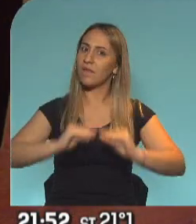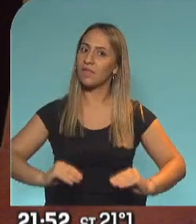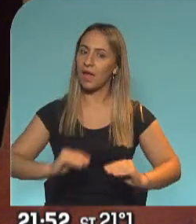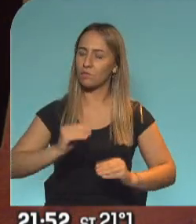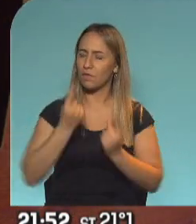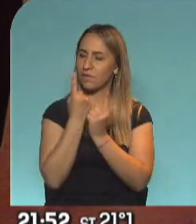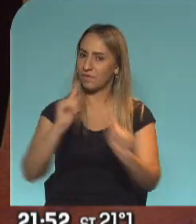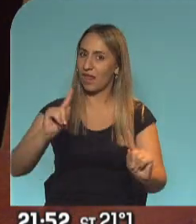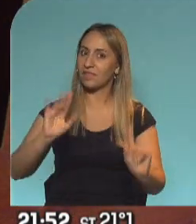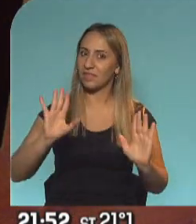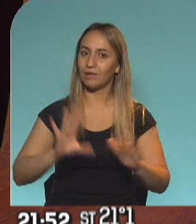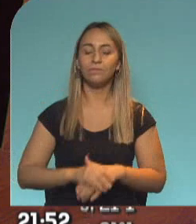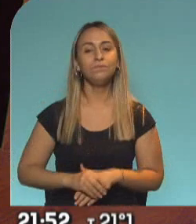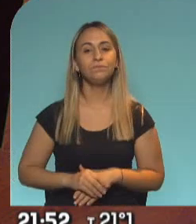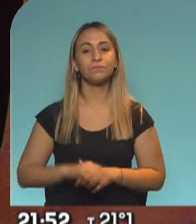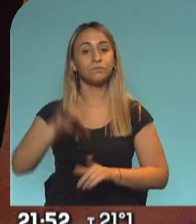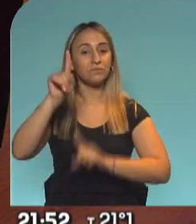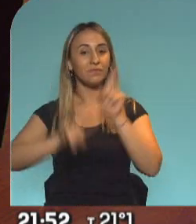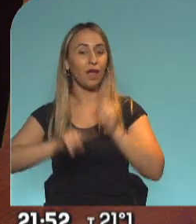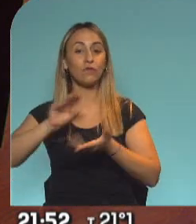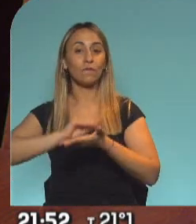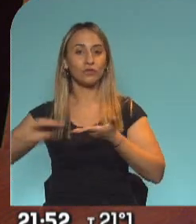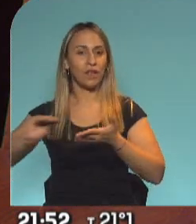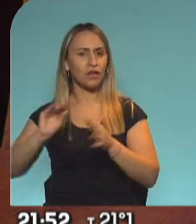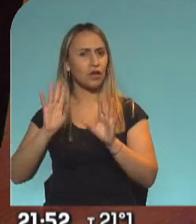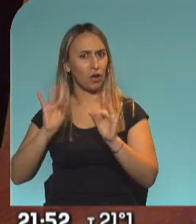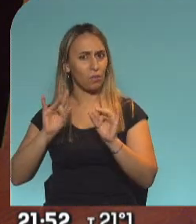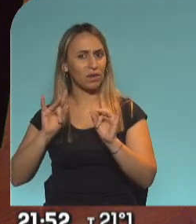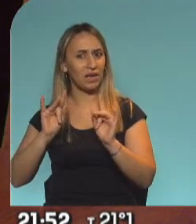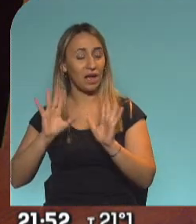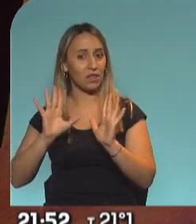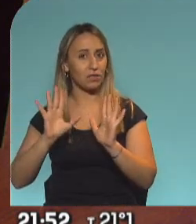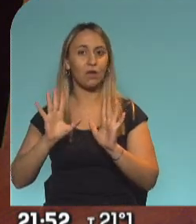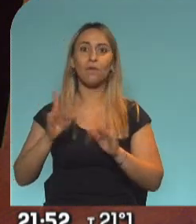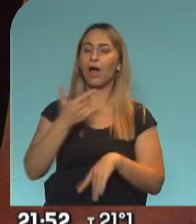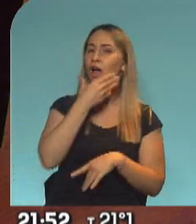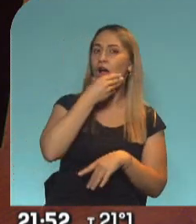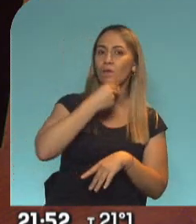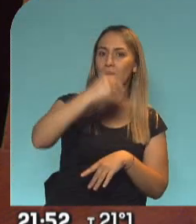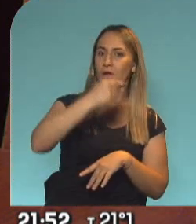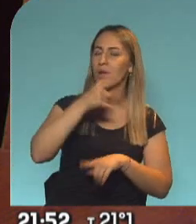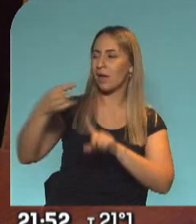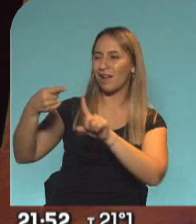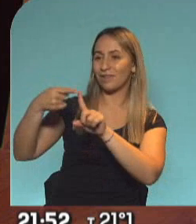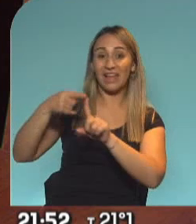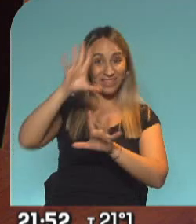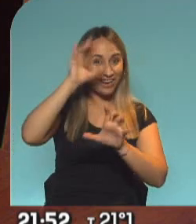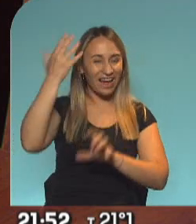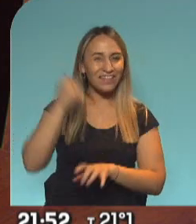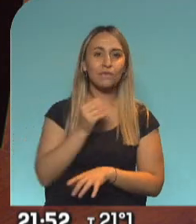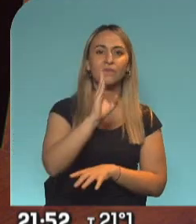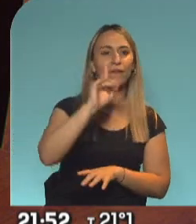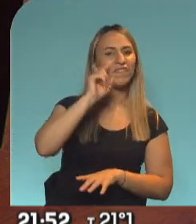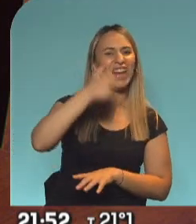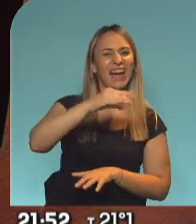pensar que Papá Noel entonces con algunos funcionarios se comunica. Sí, sí, sí, con él se ve que tiene teléfono directo. ¿Viste cuando Bianchi decía que tenía el teléfono de Dios? ¿Alguno